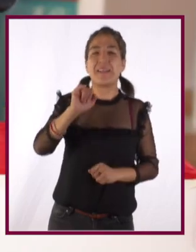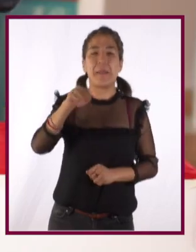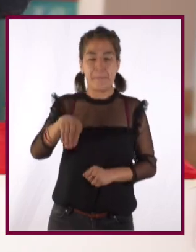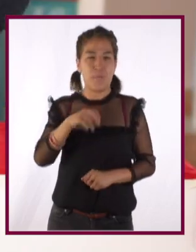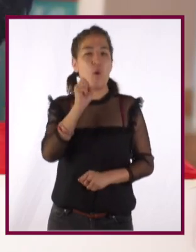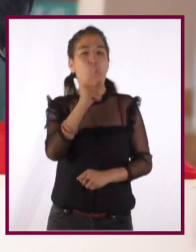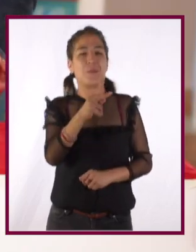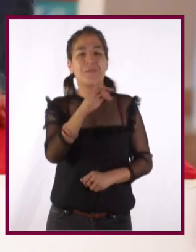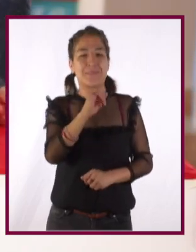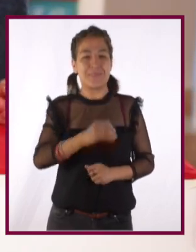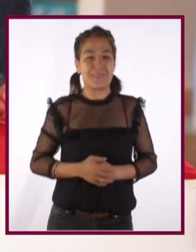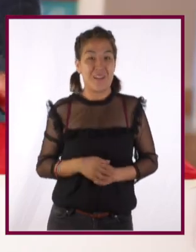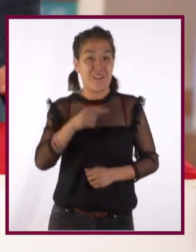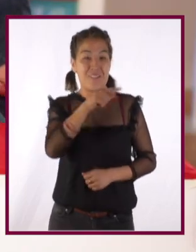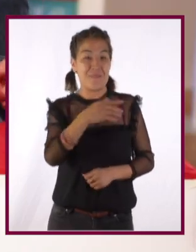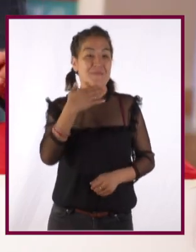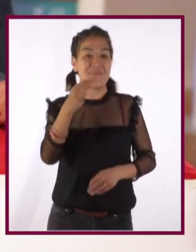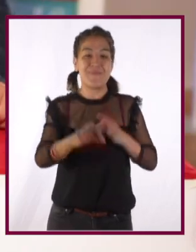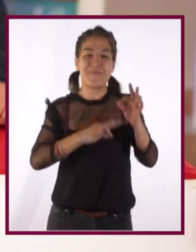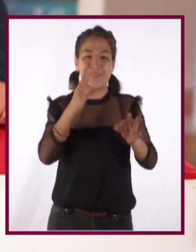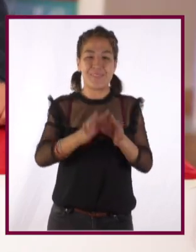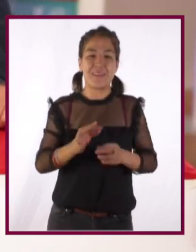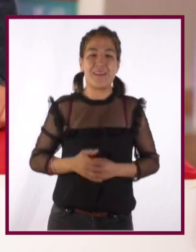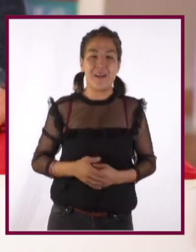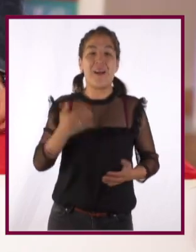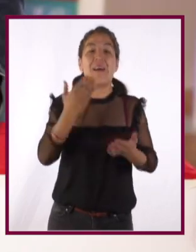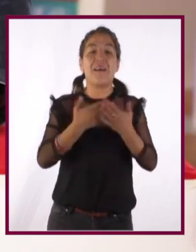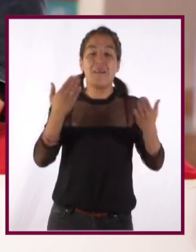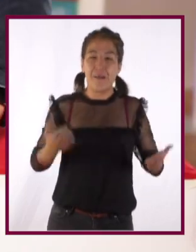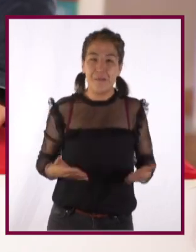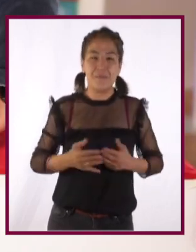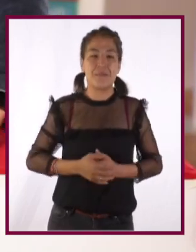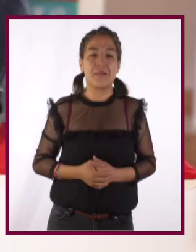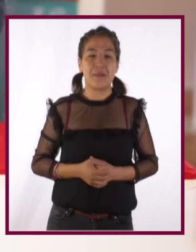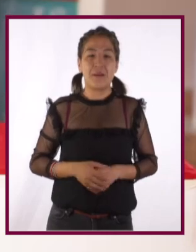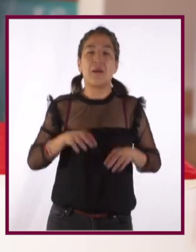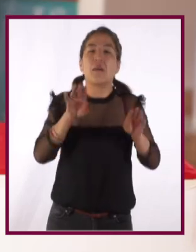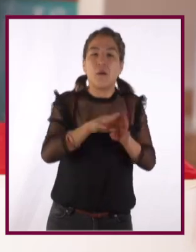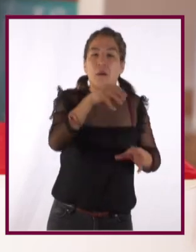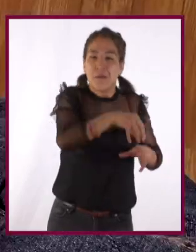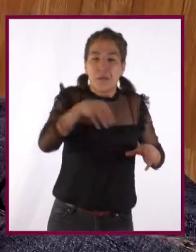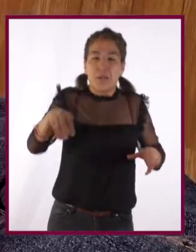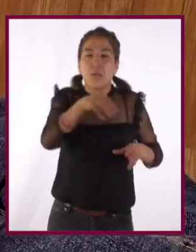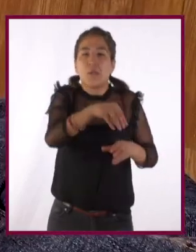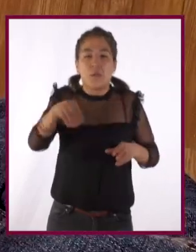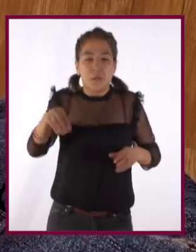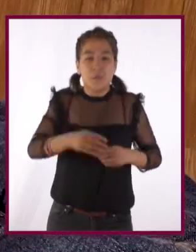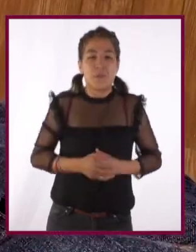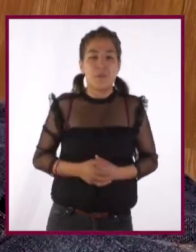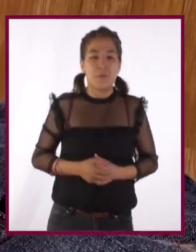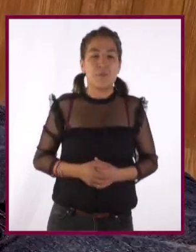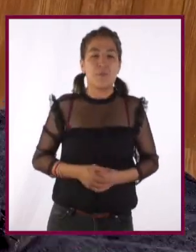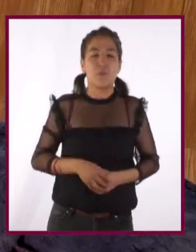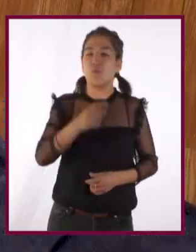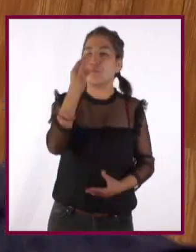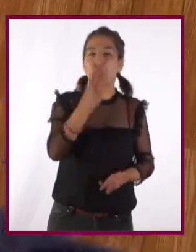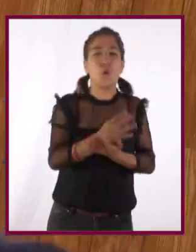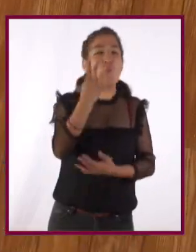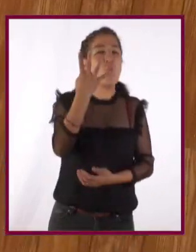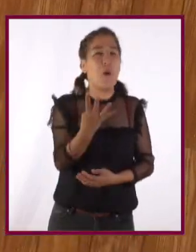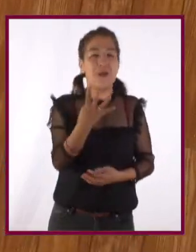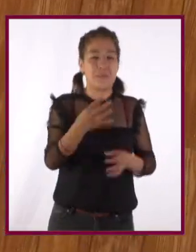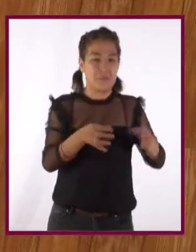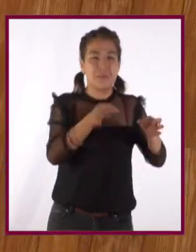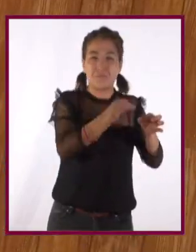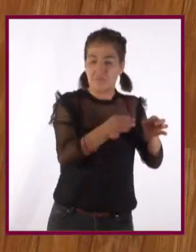me parece excelente, compañera cumpleañera. Ahora vamos a acomodar las piezas. Vamos a utilizar solamente